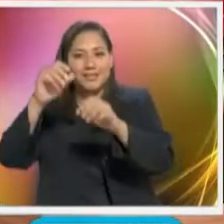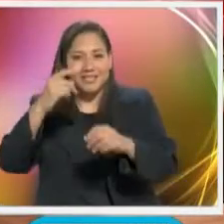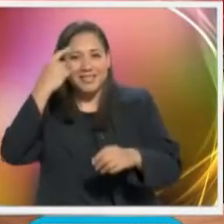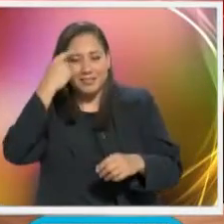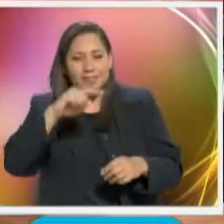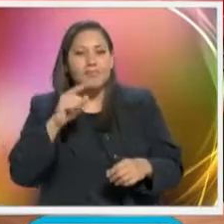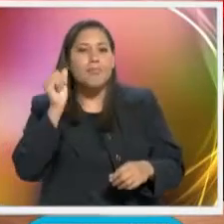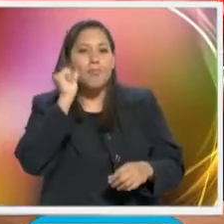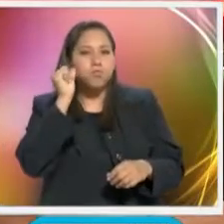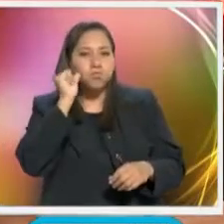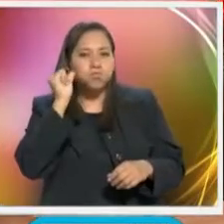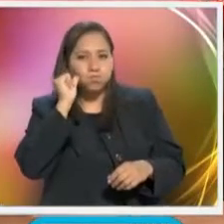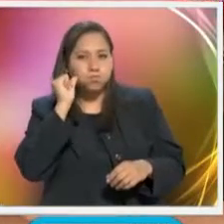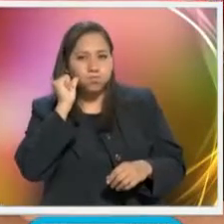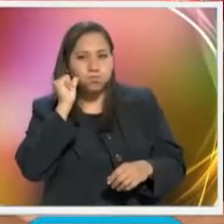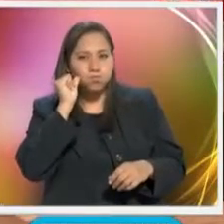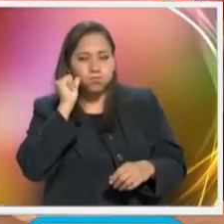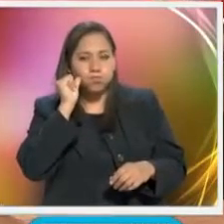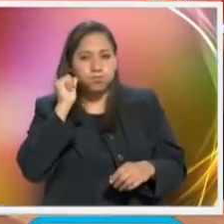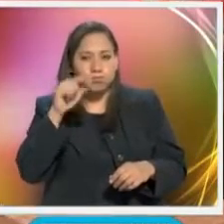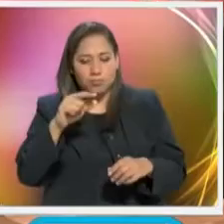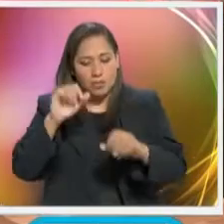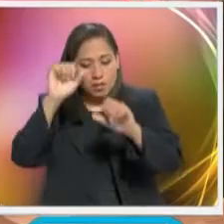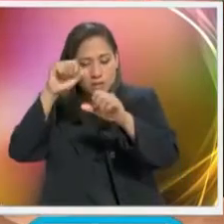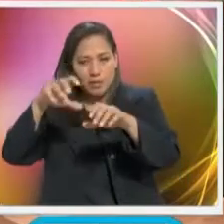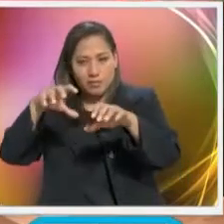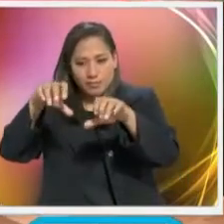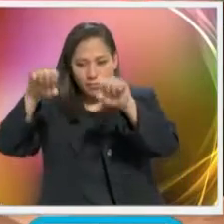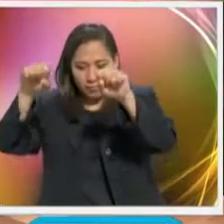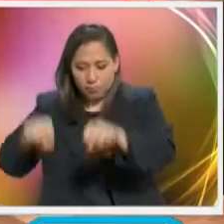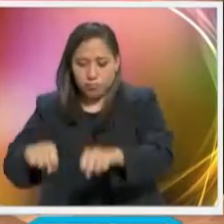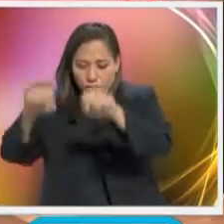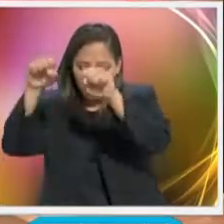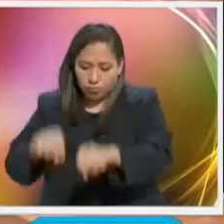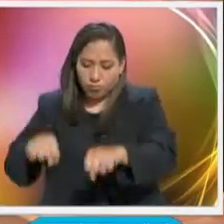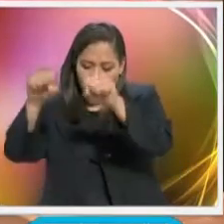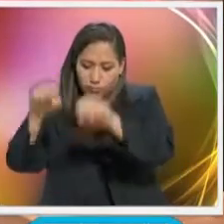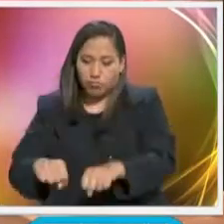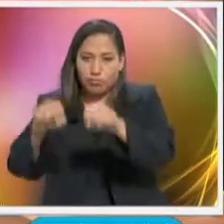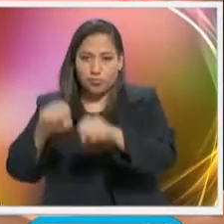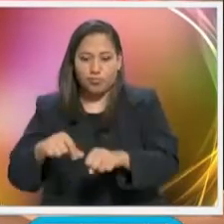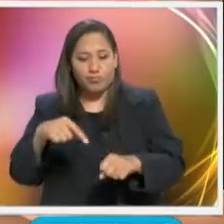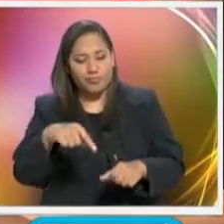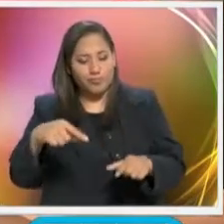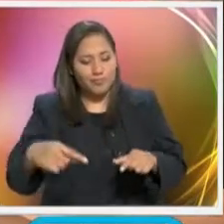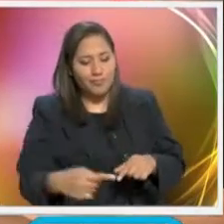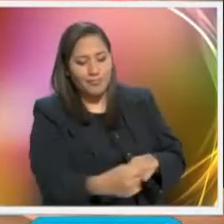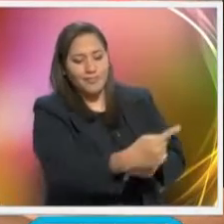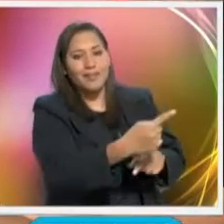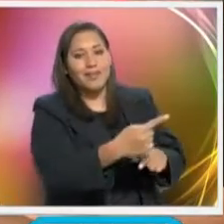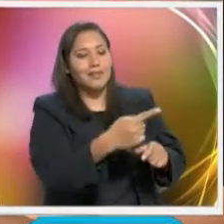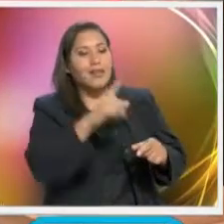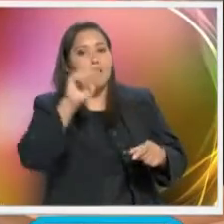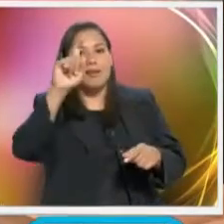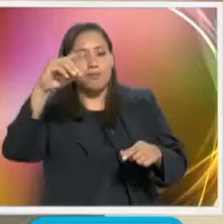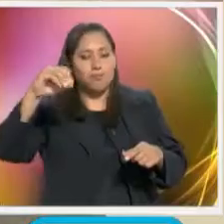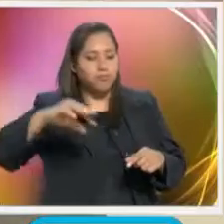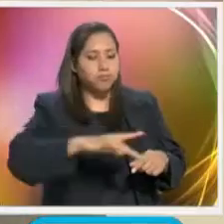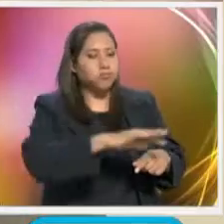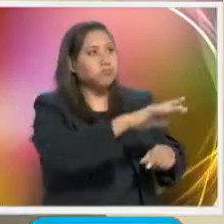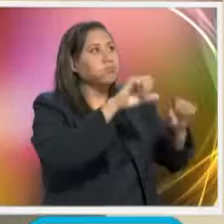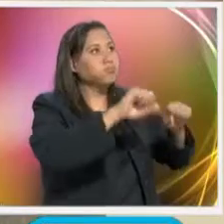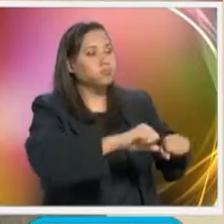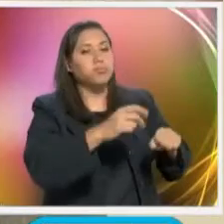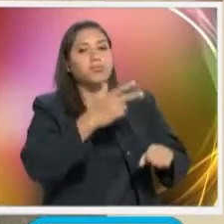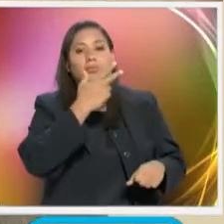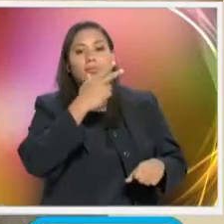llenar de tu bicicleta, eran dos, como un Sí. sub y baja y Buen dato, ¿no, Enrique? Claro, porque por eso son en otros bomberos. idiomas es hombre de fuego,